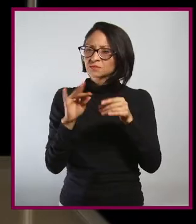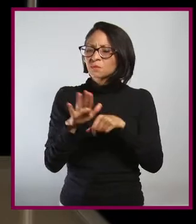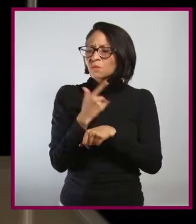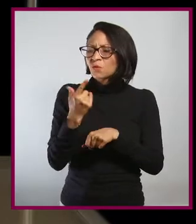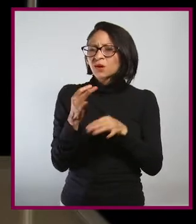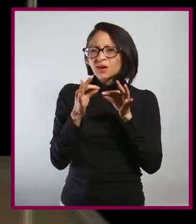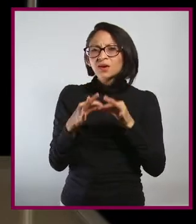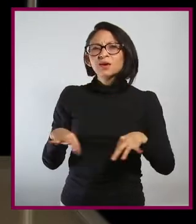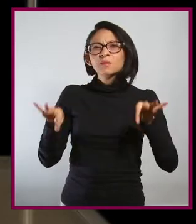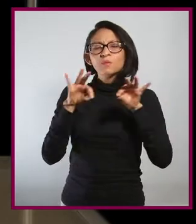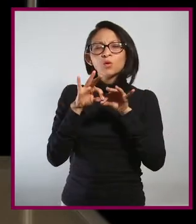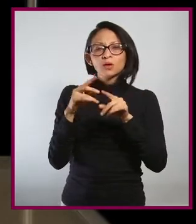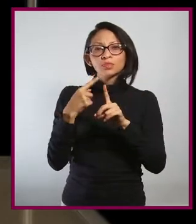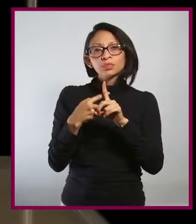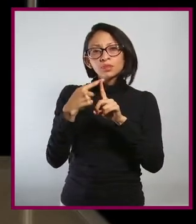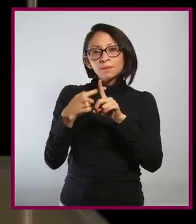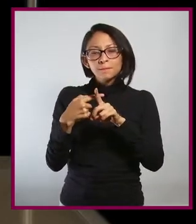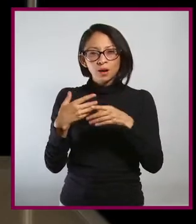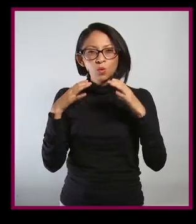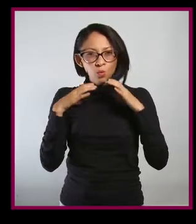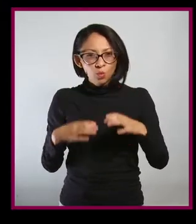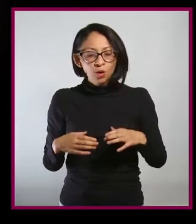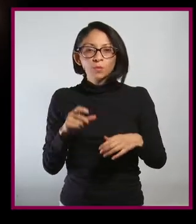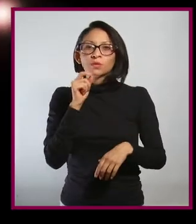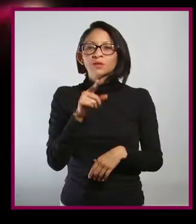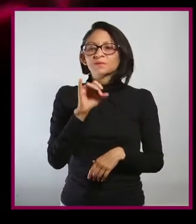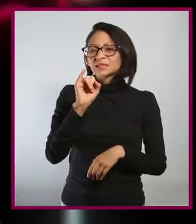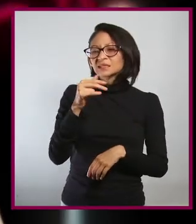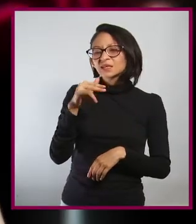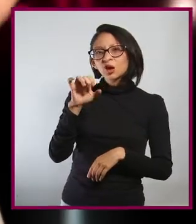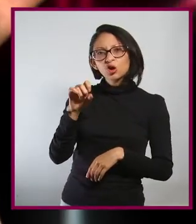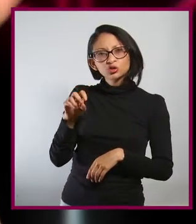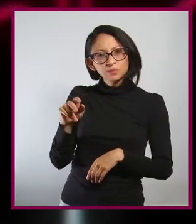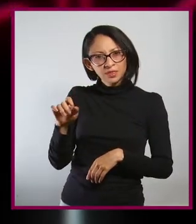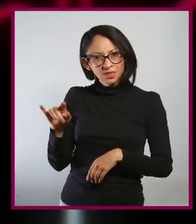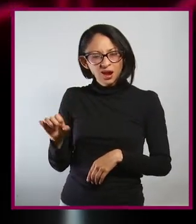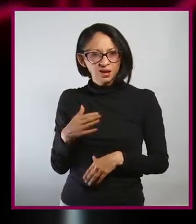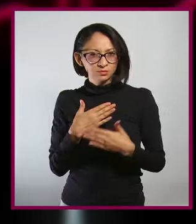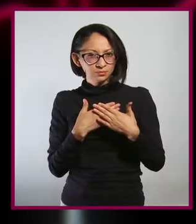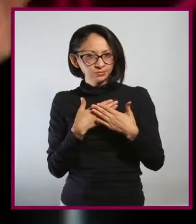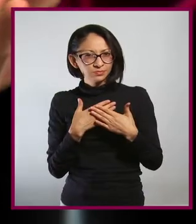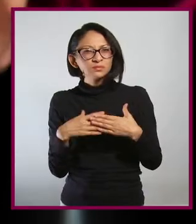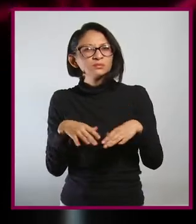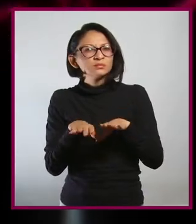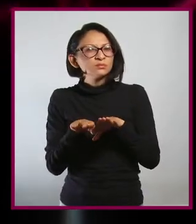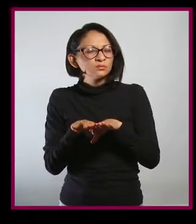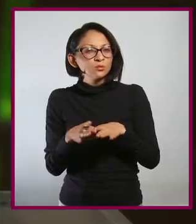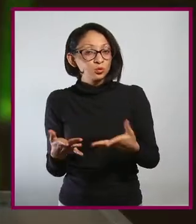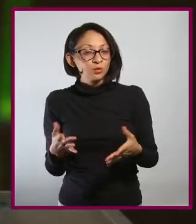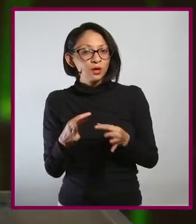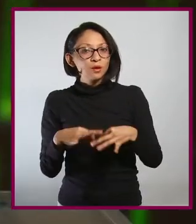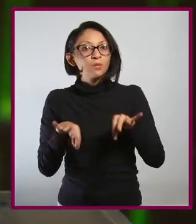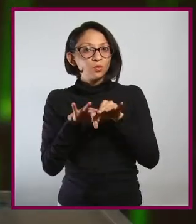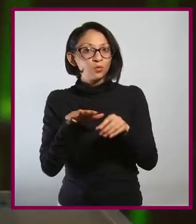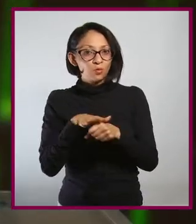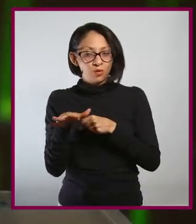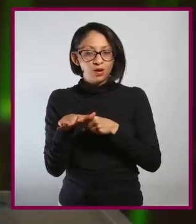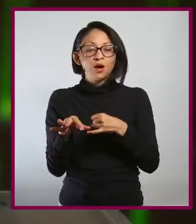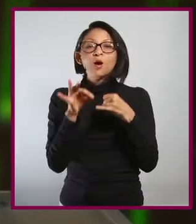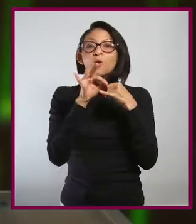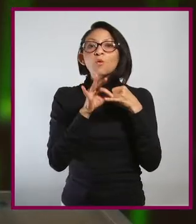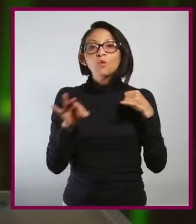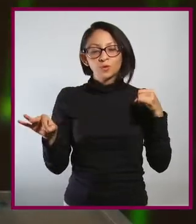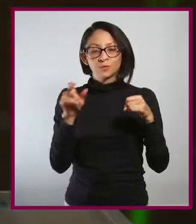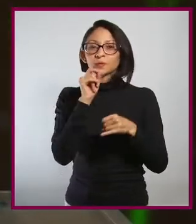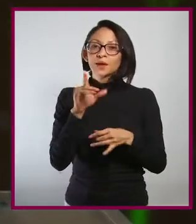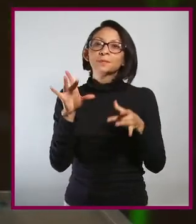signos vitales y la temperatura corporal, así como los instrumentos con los que se miden. Por último, tocaremos